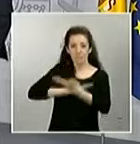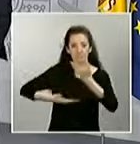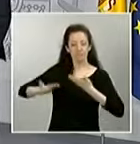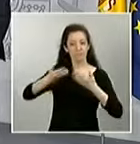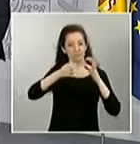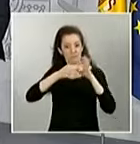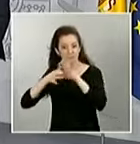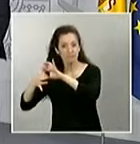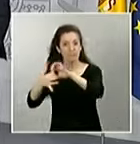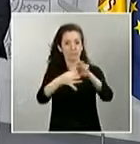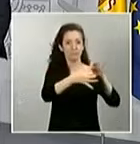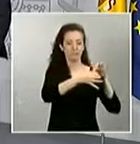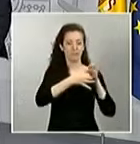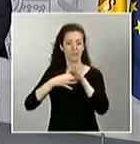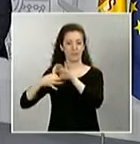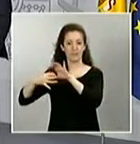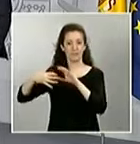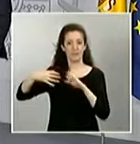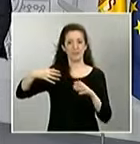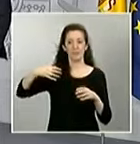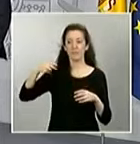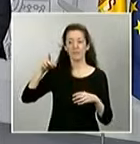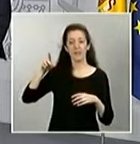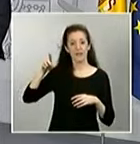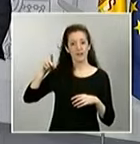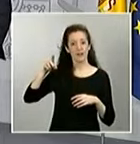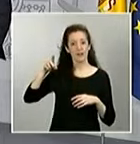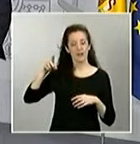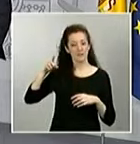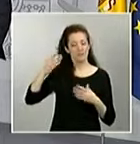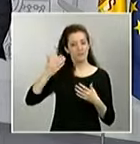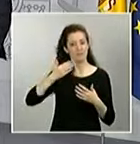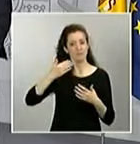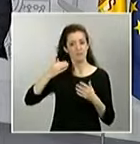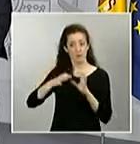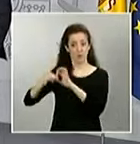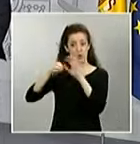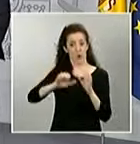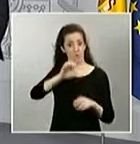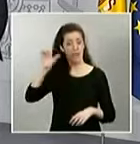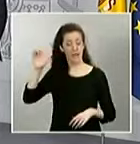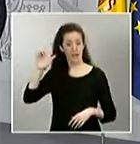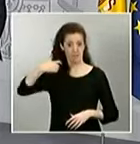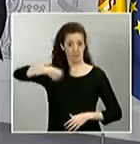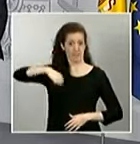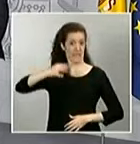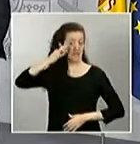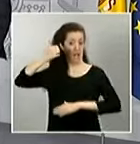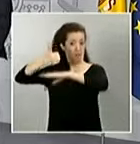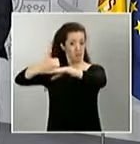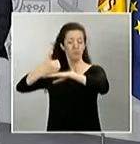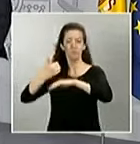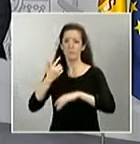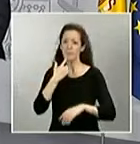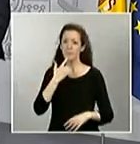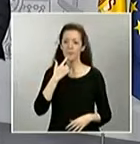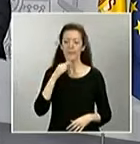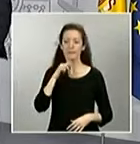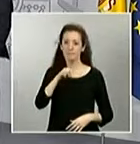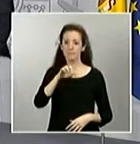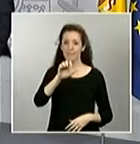está señalando el mecanismo de los ERTEs españoles como uno de los caminos a seguir. Les doy un